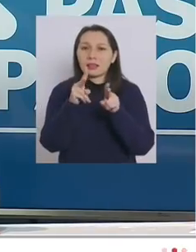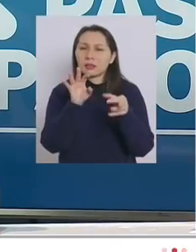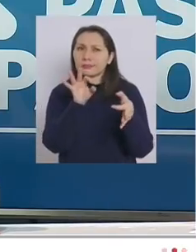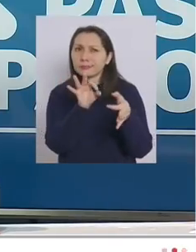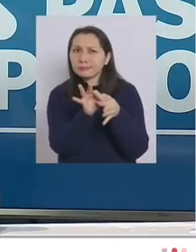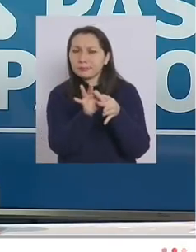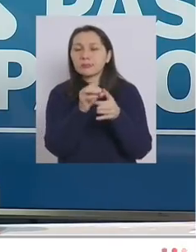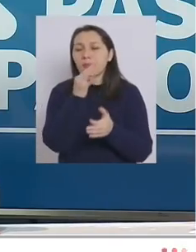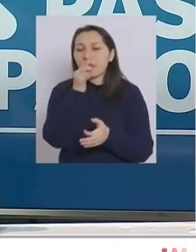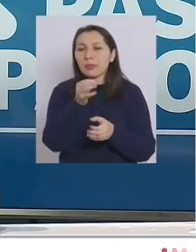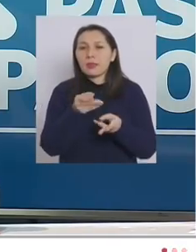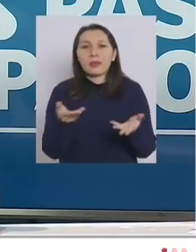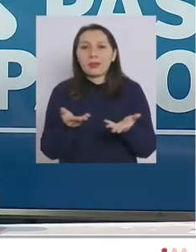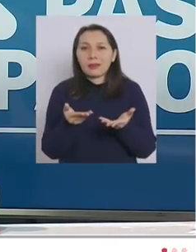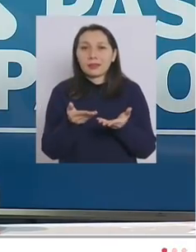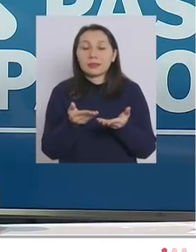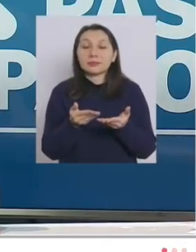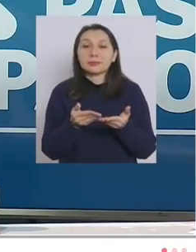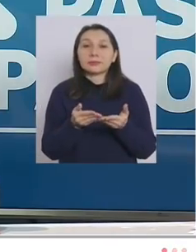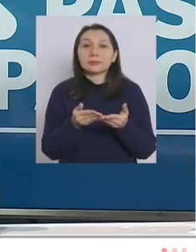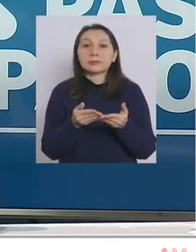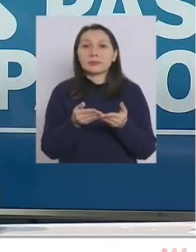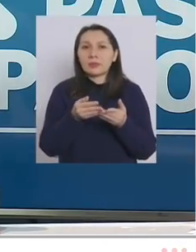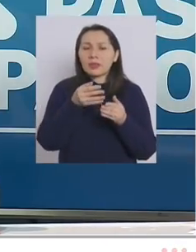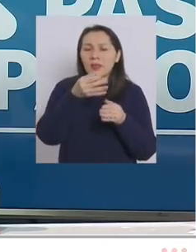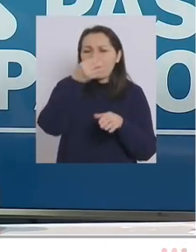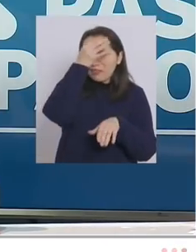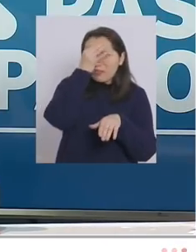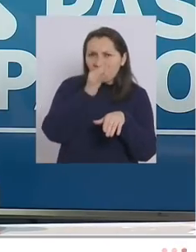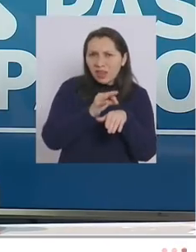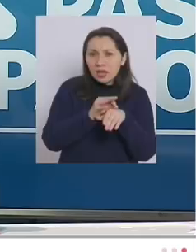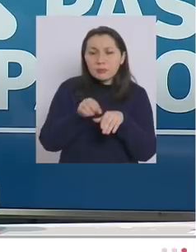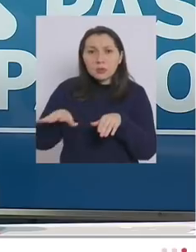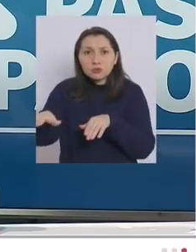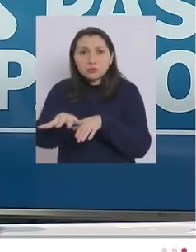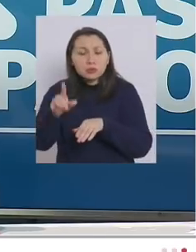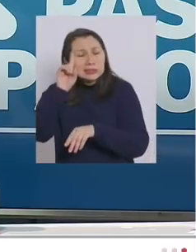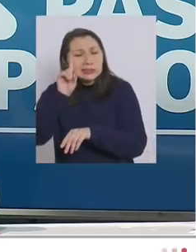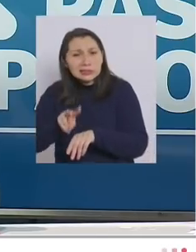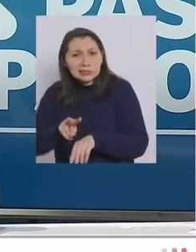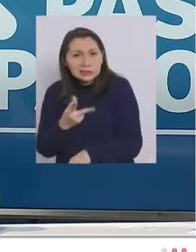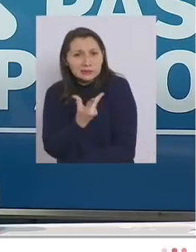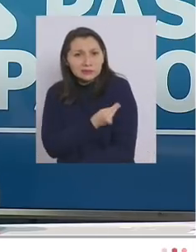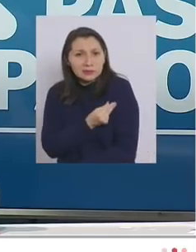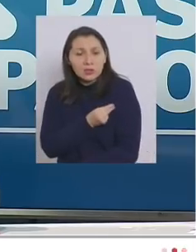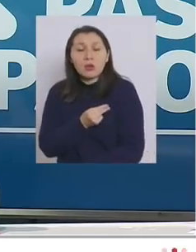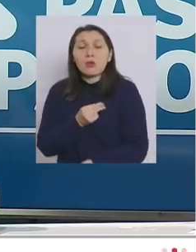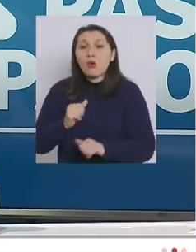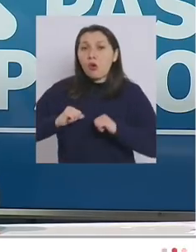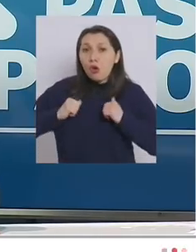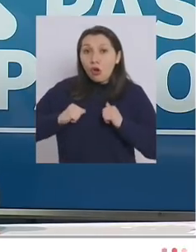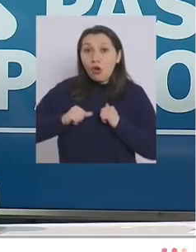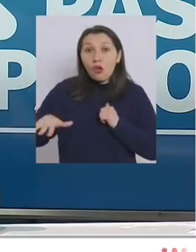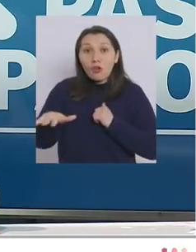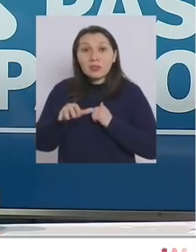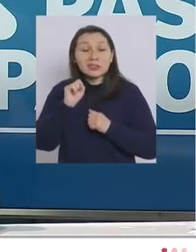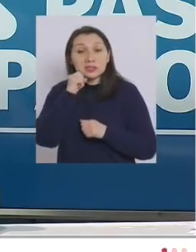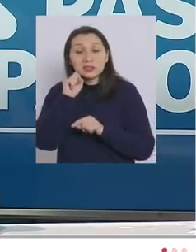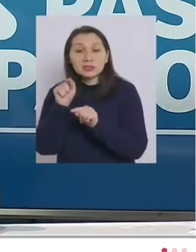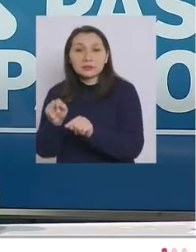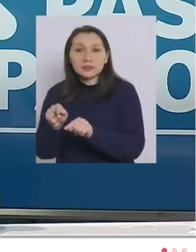permite decir que el desplazamiento de casos hacia personas no vacunadas y jóvenes tiene que ver, ¿cierto?,